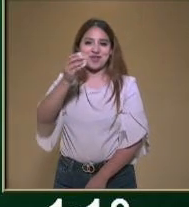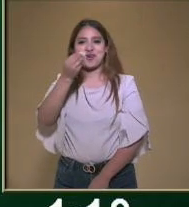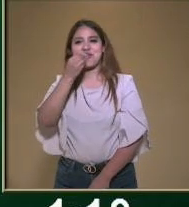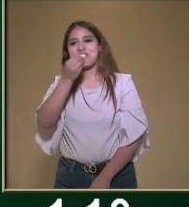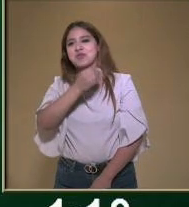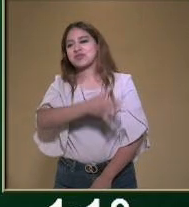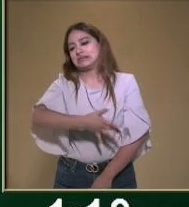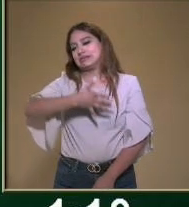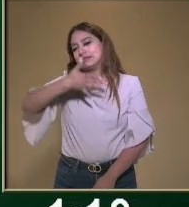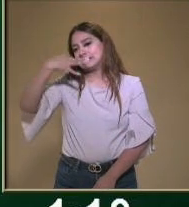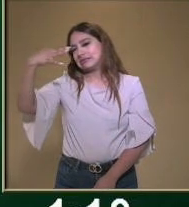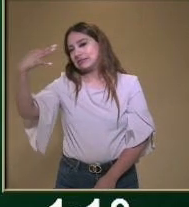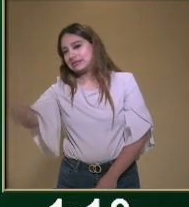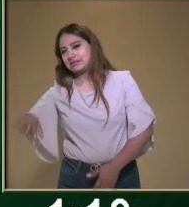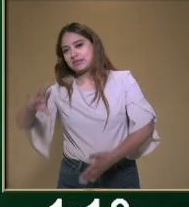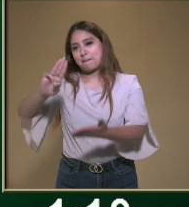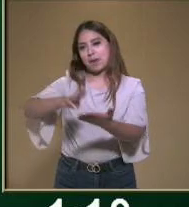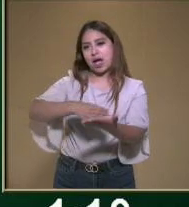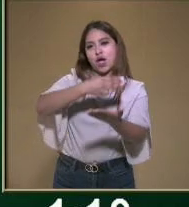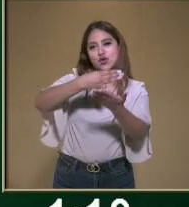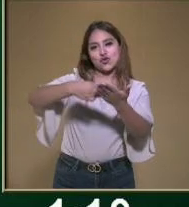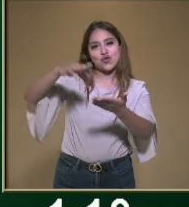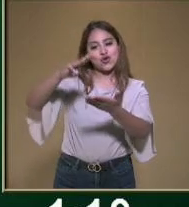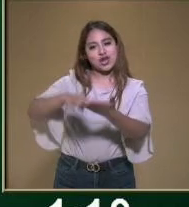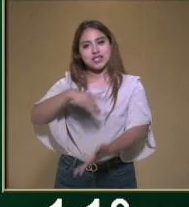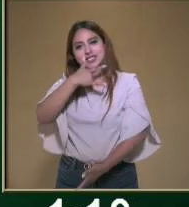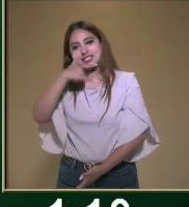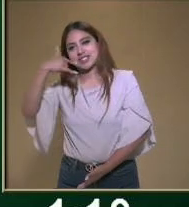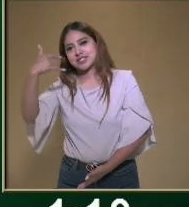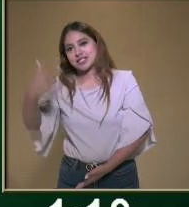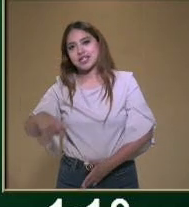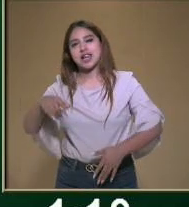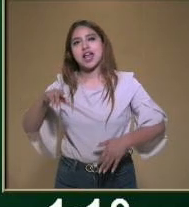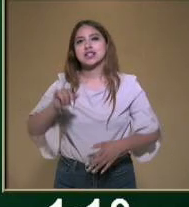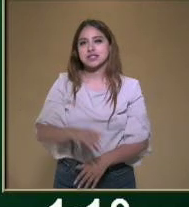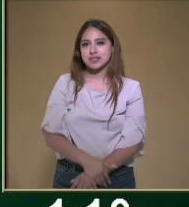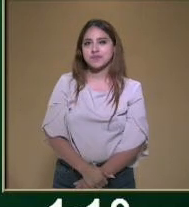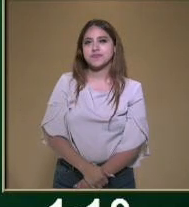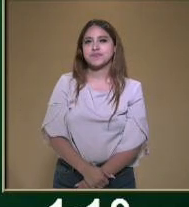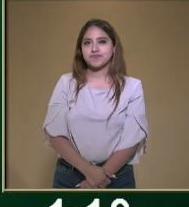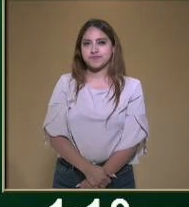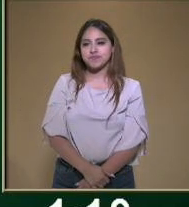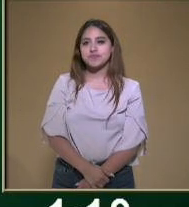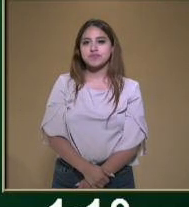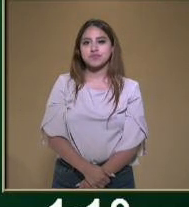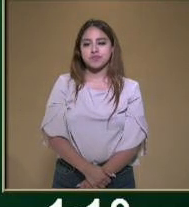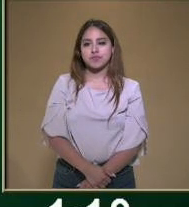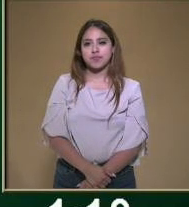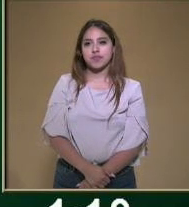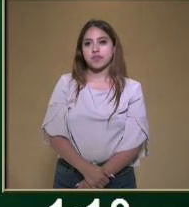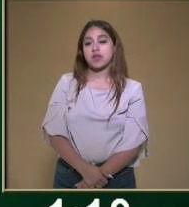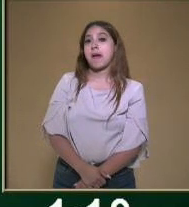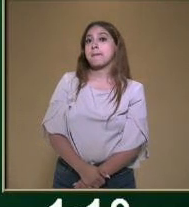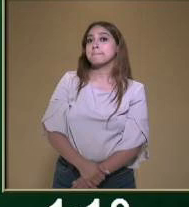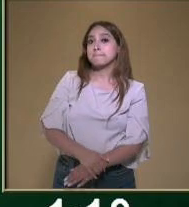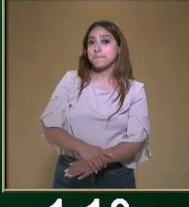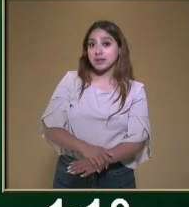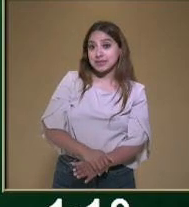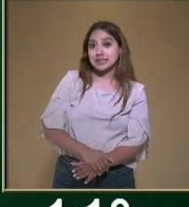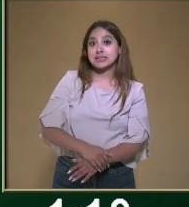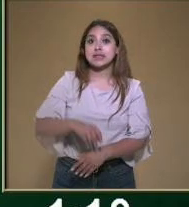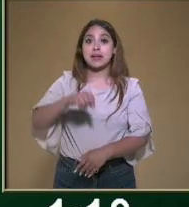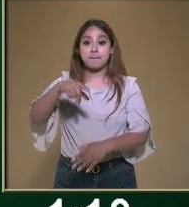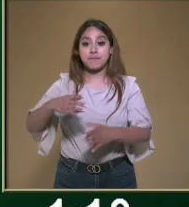rico con su mayonesa y chilito, ¿verdad? Se dice elotl, que es elote. Pozoli.